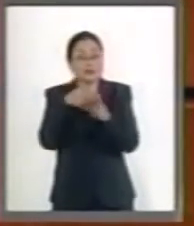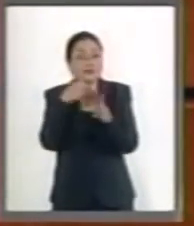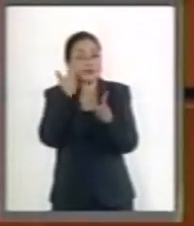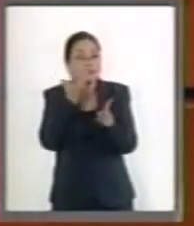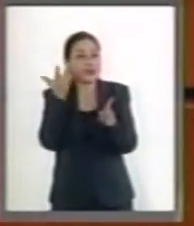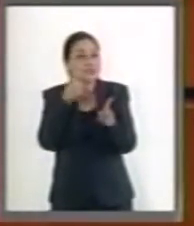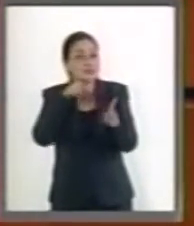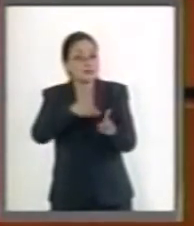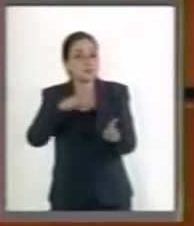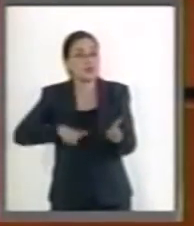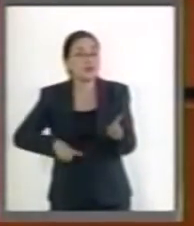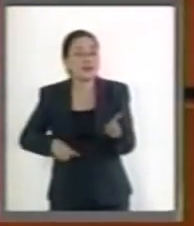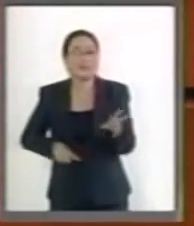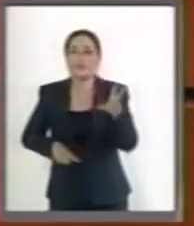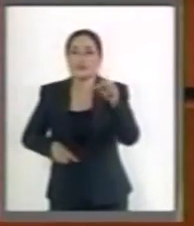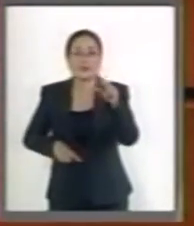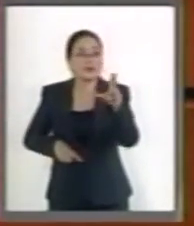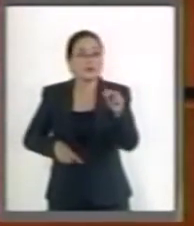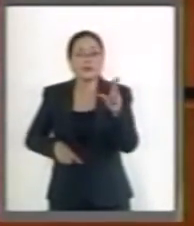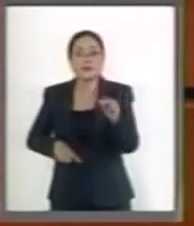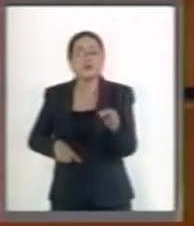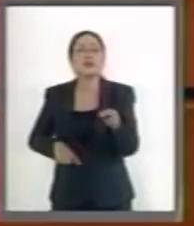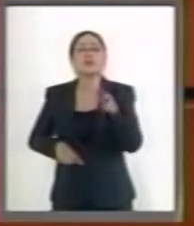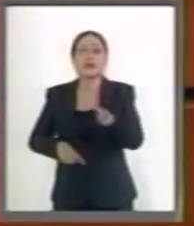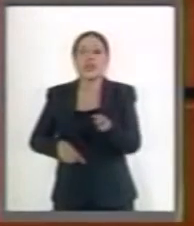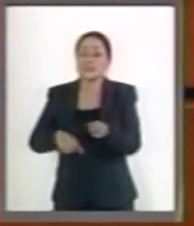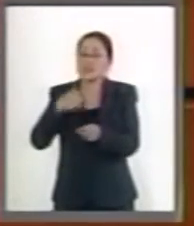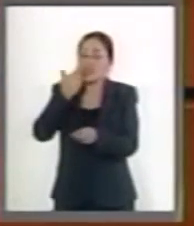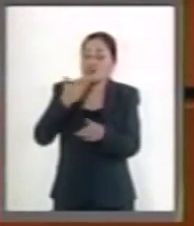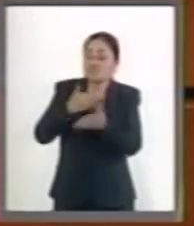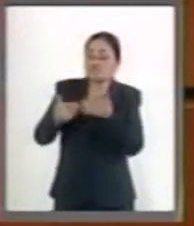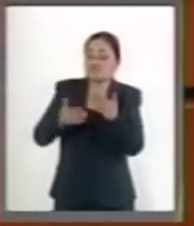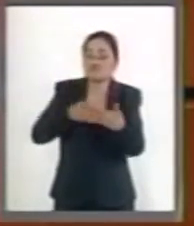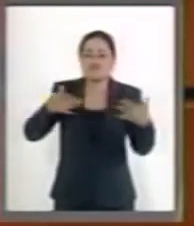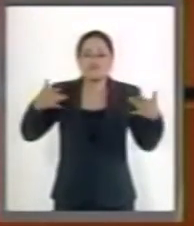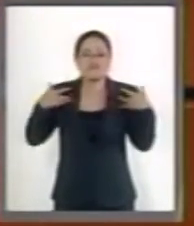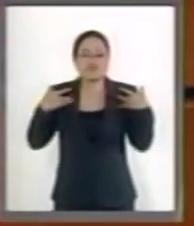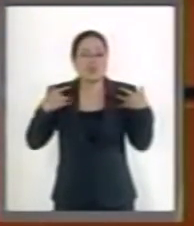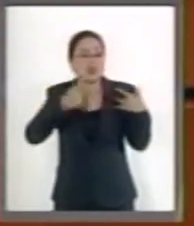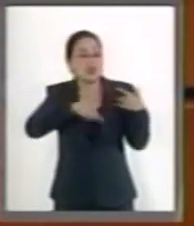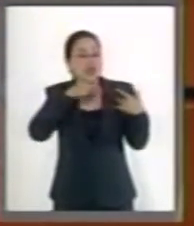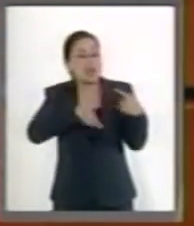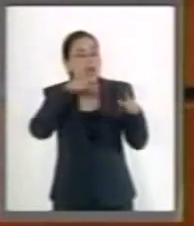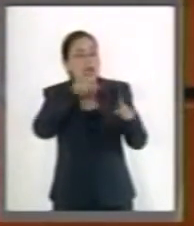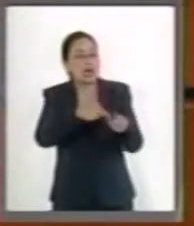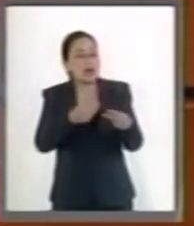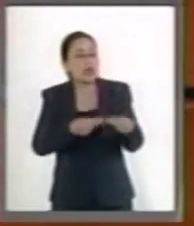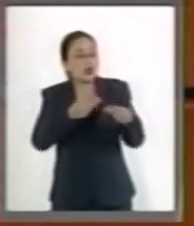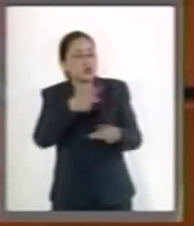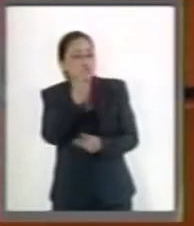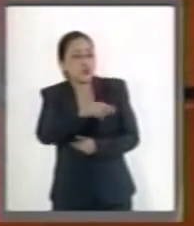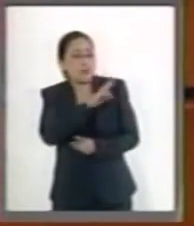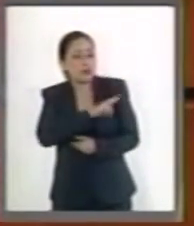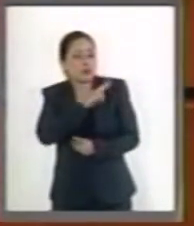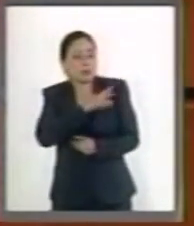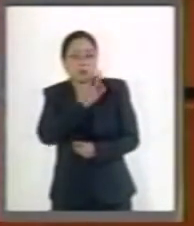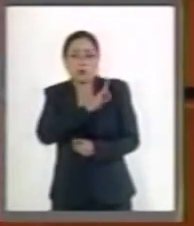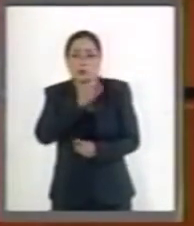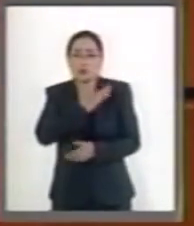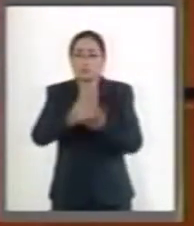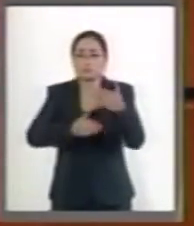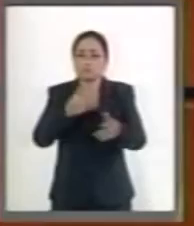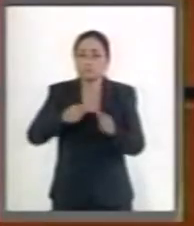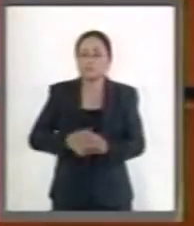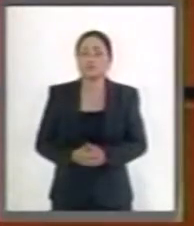el gobierno. Lo que busca, como ya dije, es lavarse las manos y asegurar el negocio de los privados. ¿Qué se va a